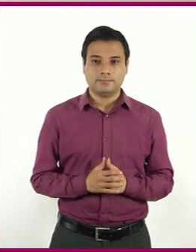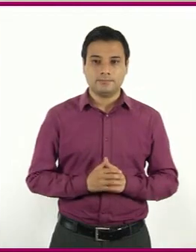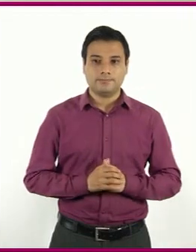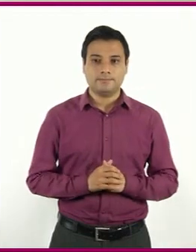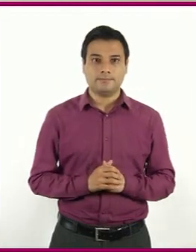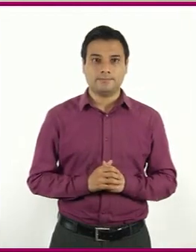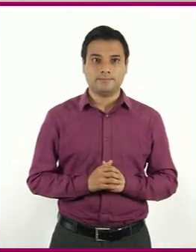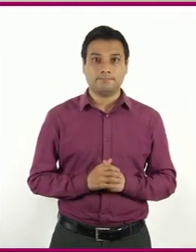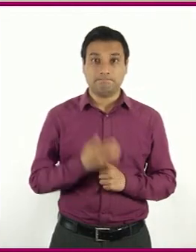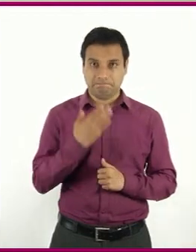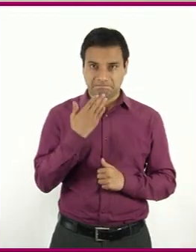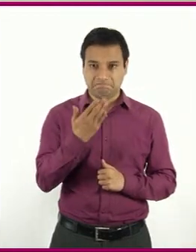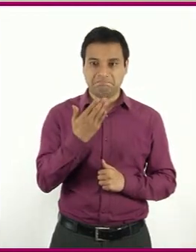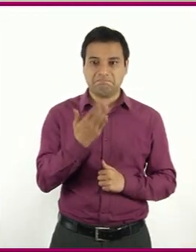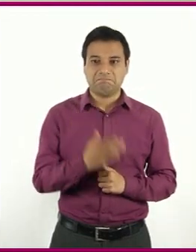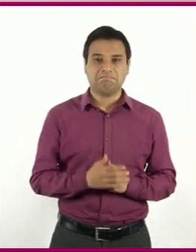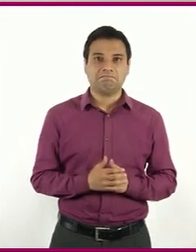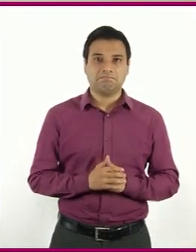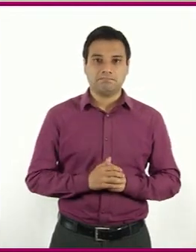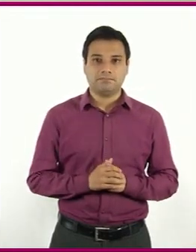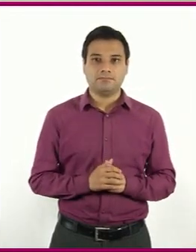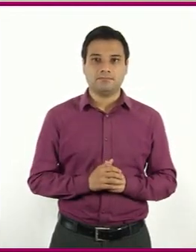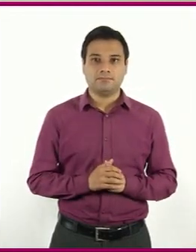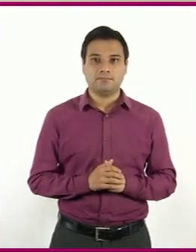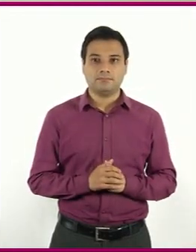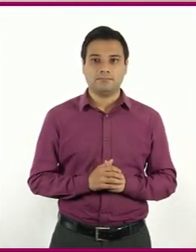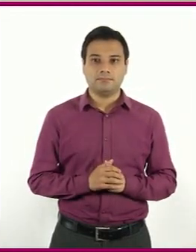Bien, fildeo.